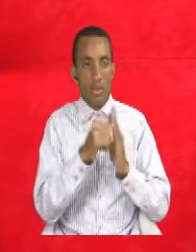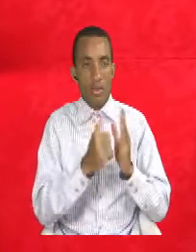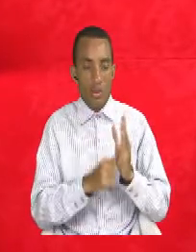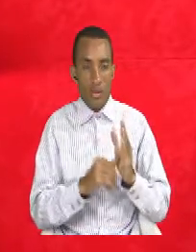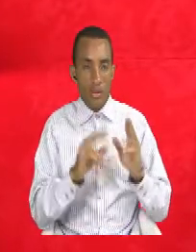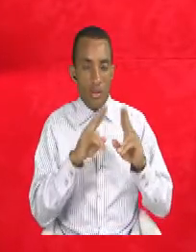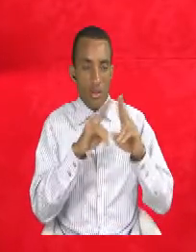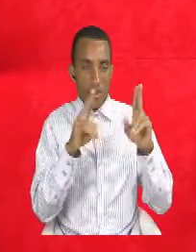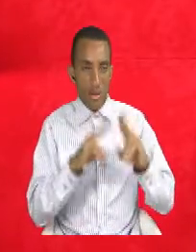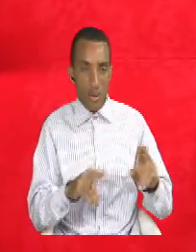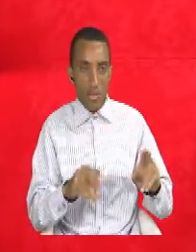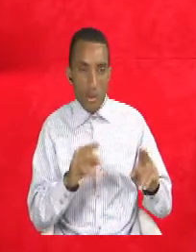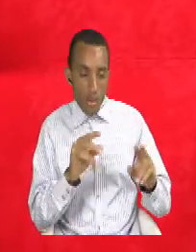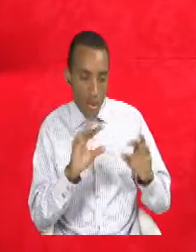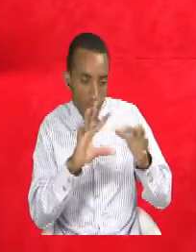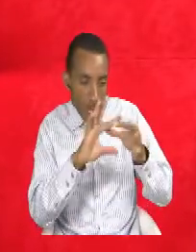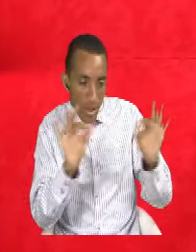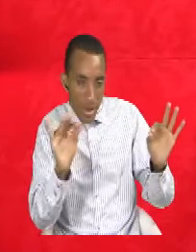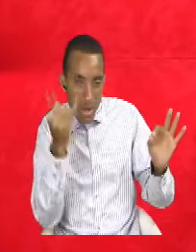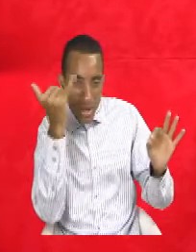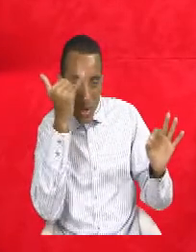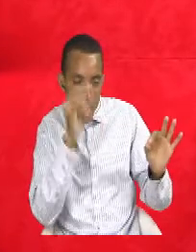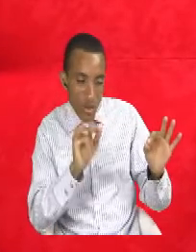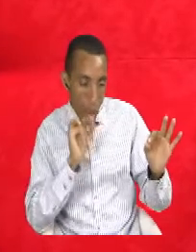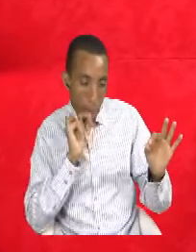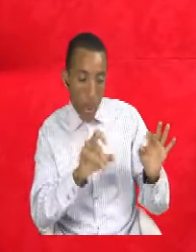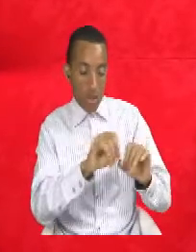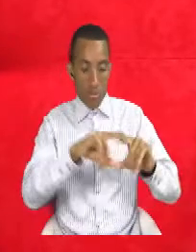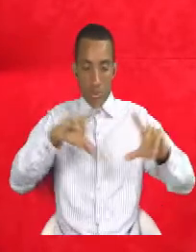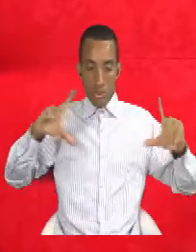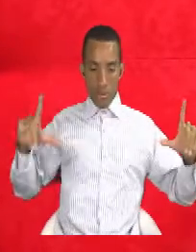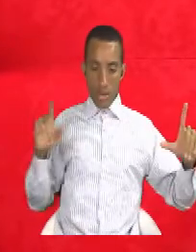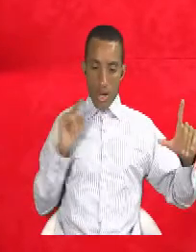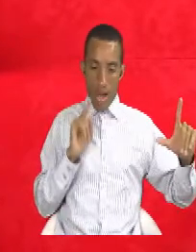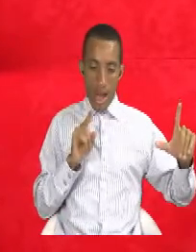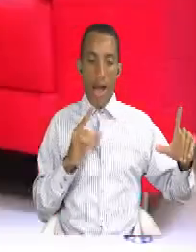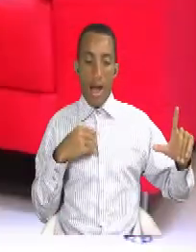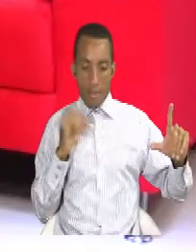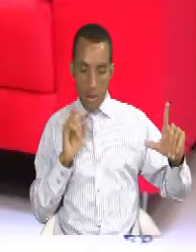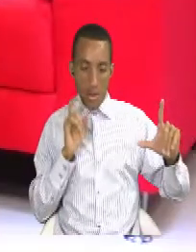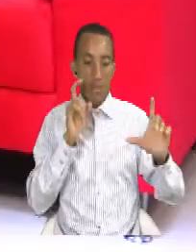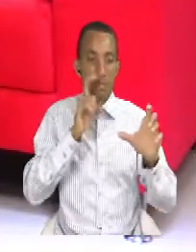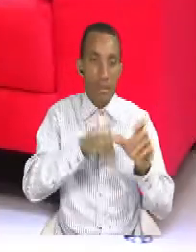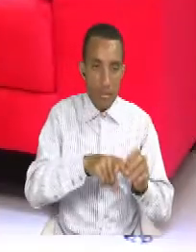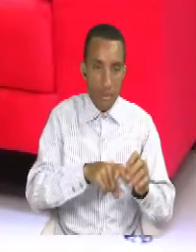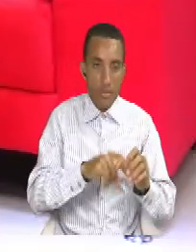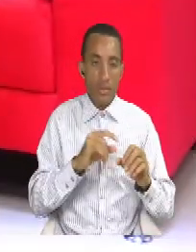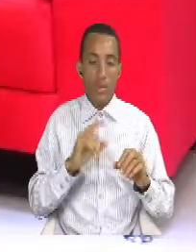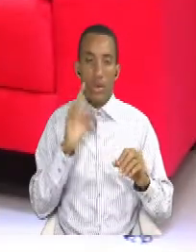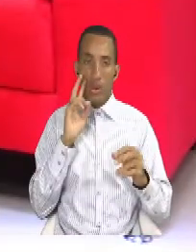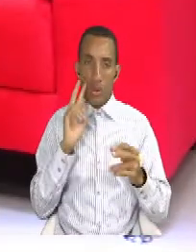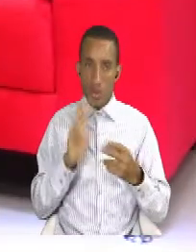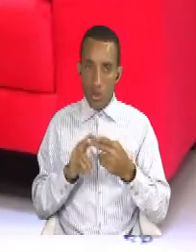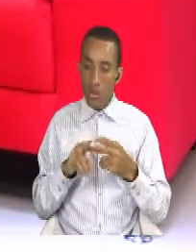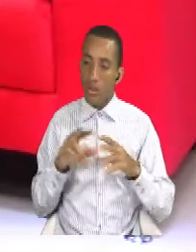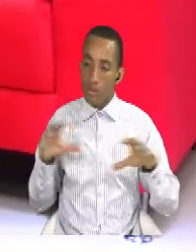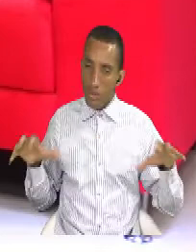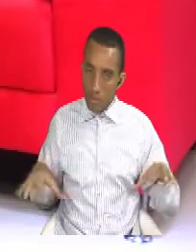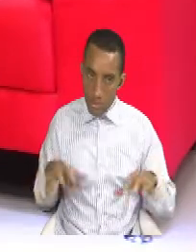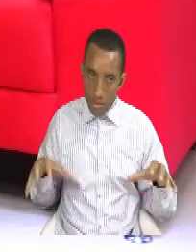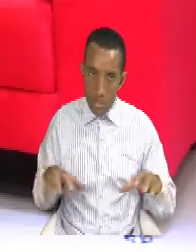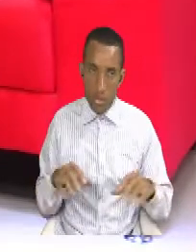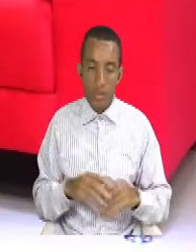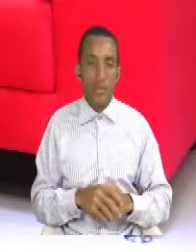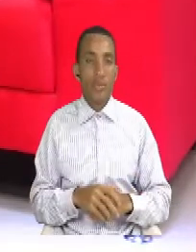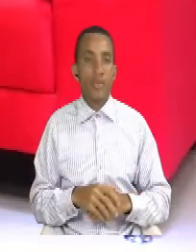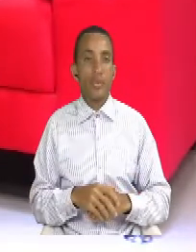dejar el link para que se sumen también a la campaña y que encuentren. Y conozcan también las actividades que se han venido haciendo. ¿Qué tipo